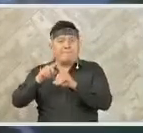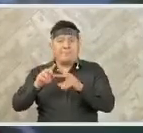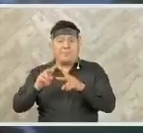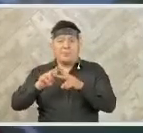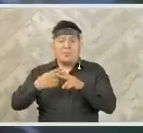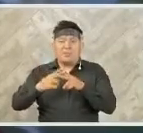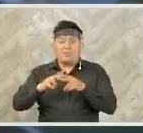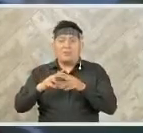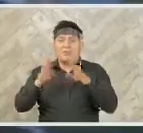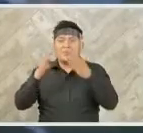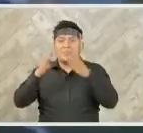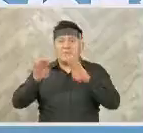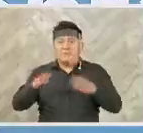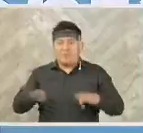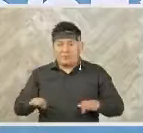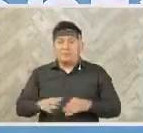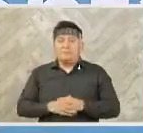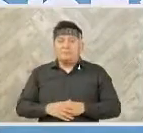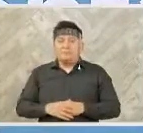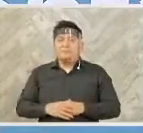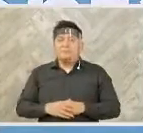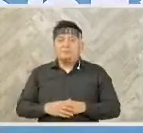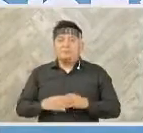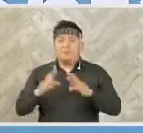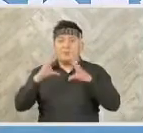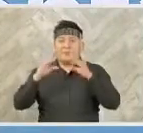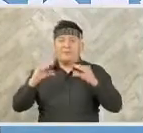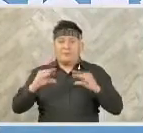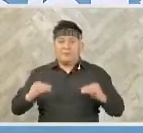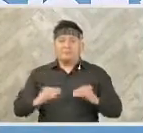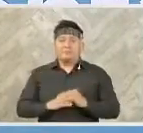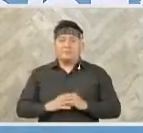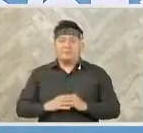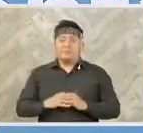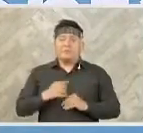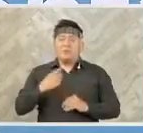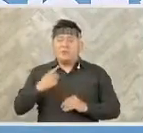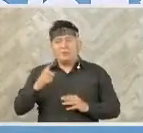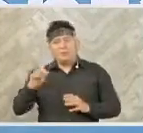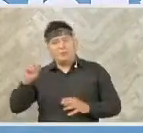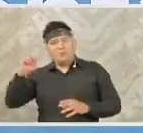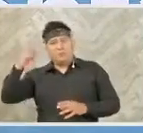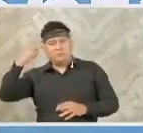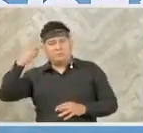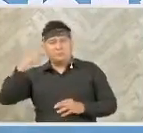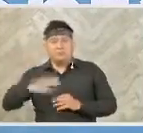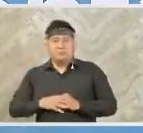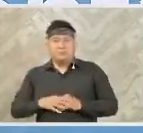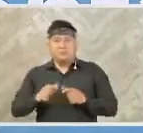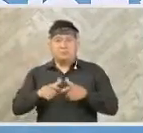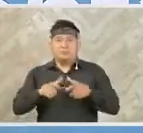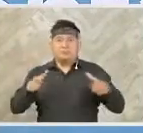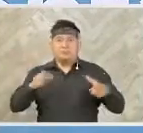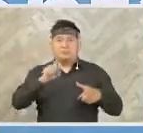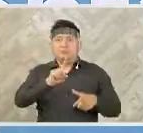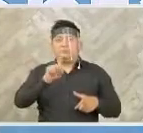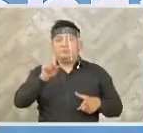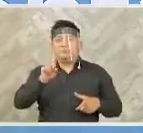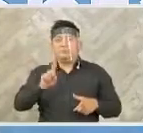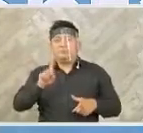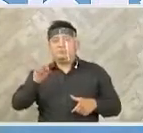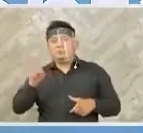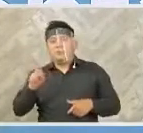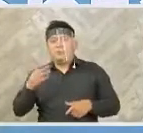de Navidad, en alianza con la empresa Alumbrado Público, se logró emplear a 116 madres, cabezas de